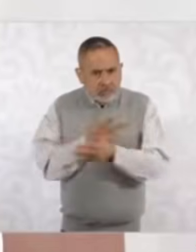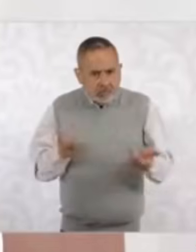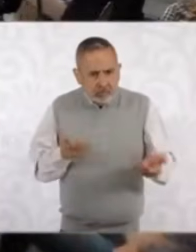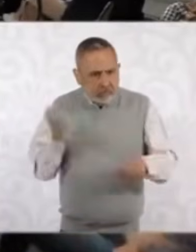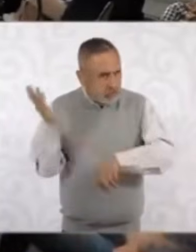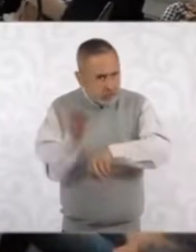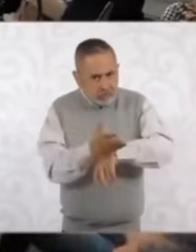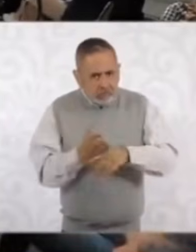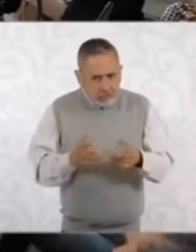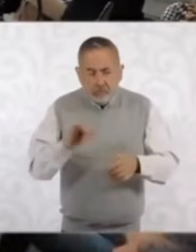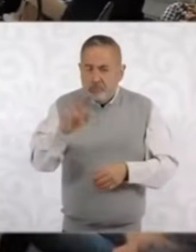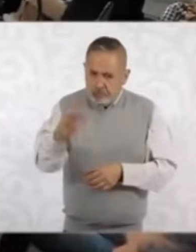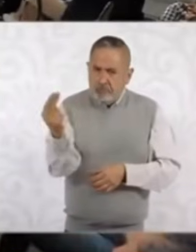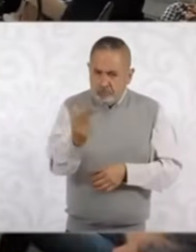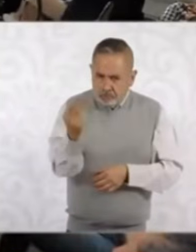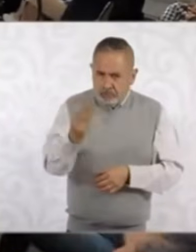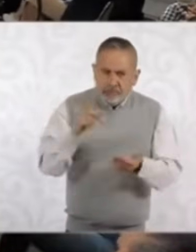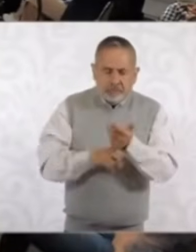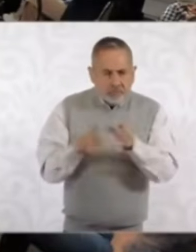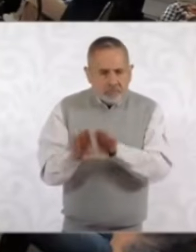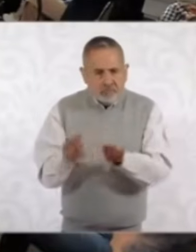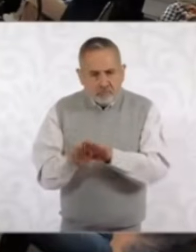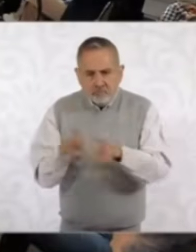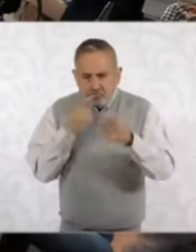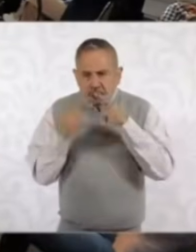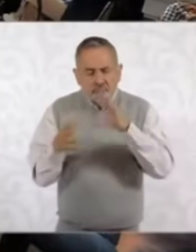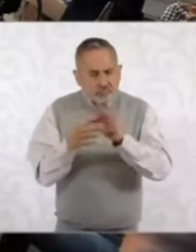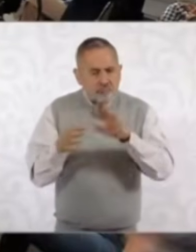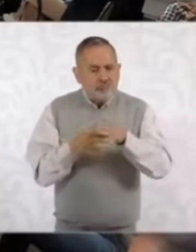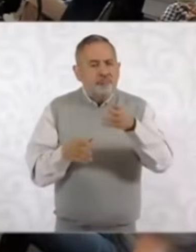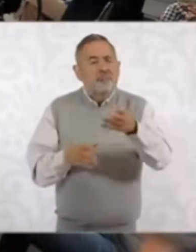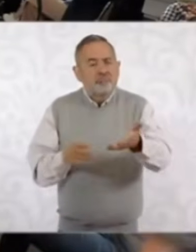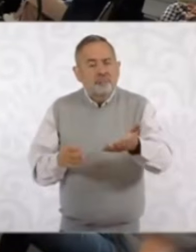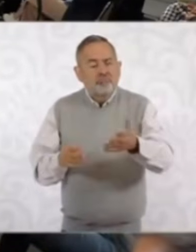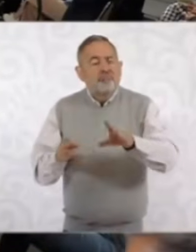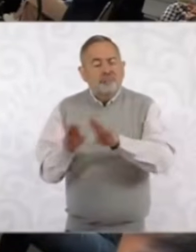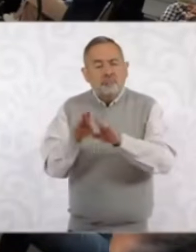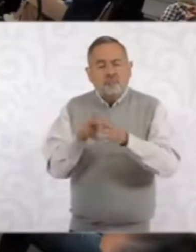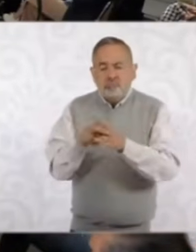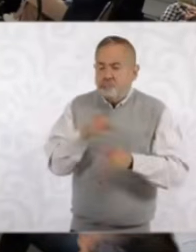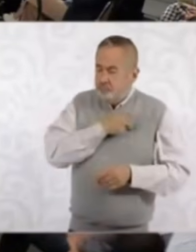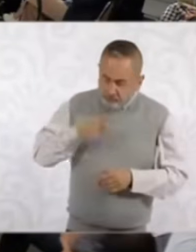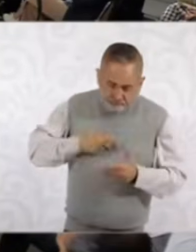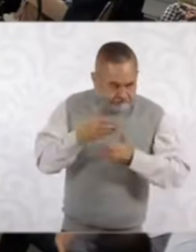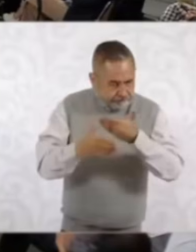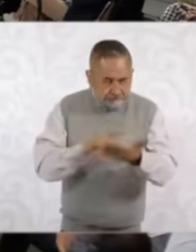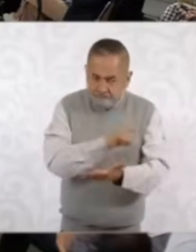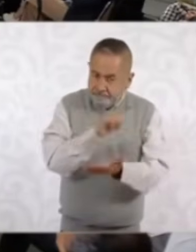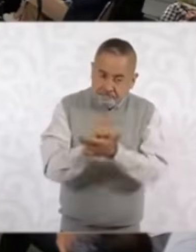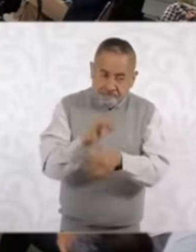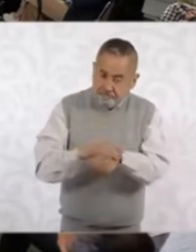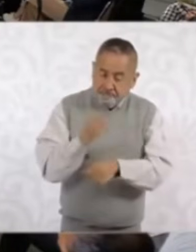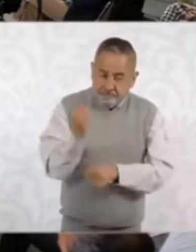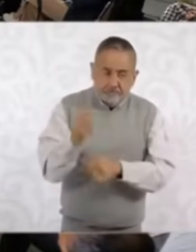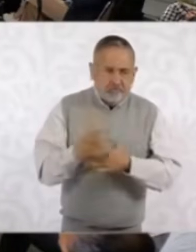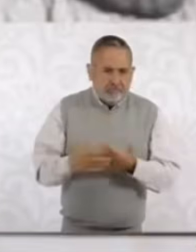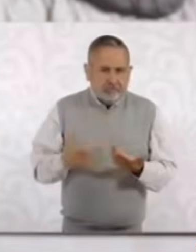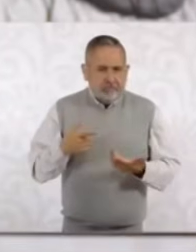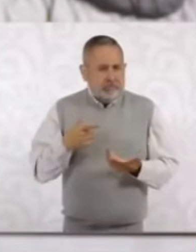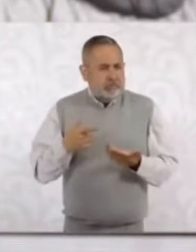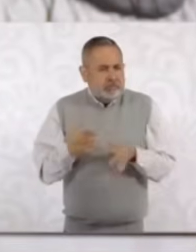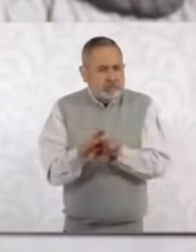Y sí es indispensable debatirlo y decir hacia dónde tiene que moverse eso. Porque como que un